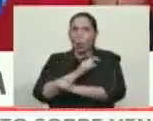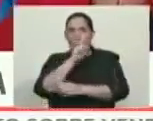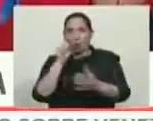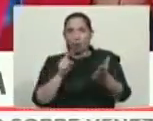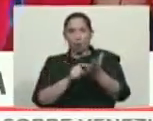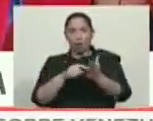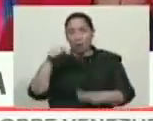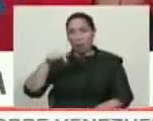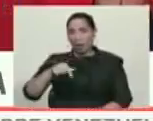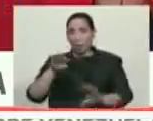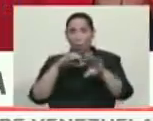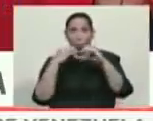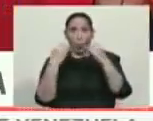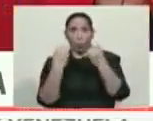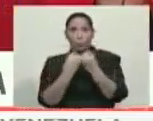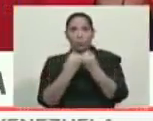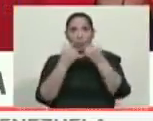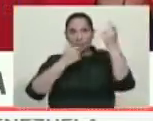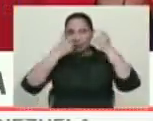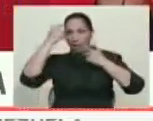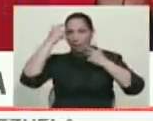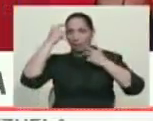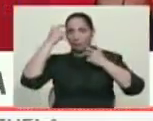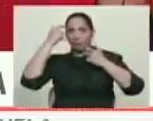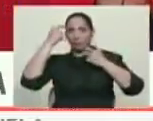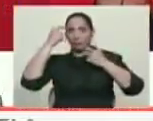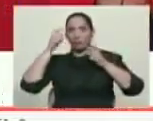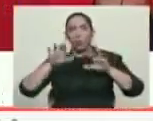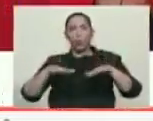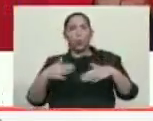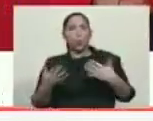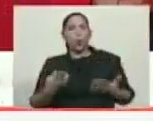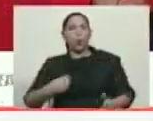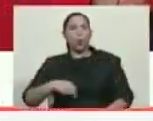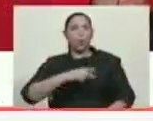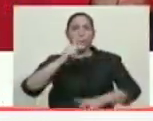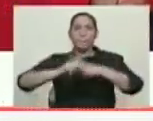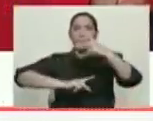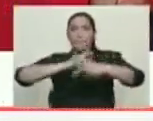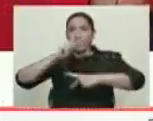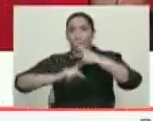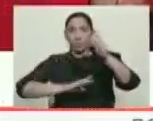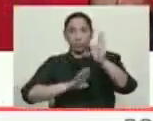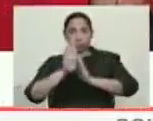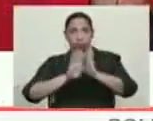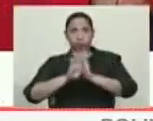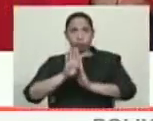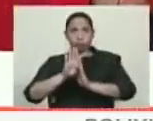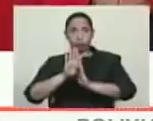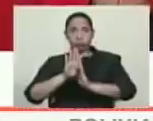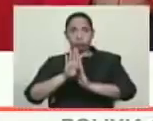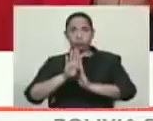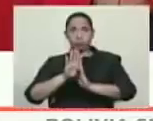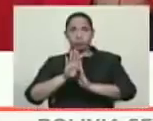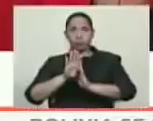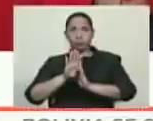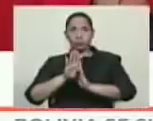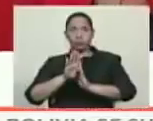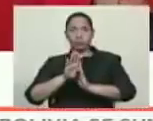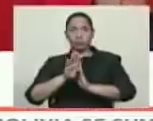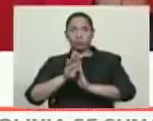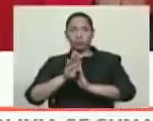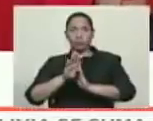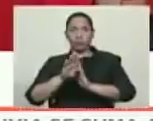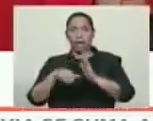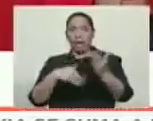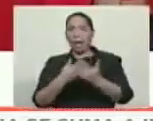en su oficina el comandante Hugo Chávez cuando nuestra producción la llevaron a 25.000 barriles